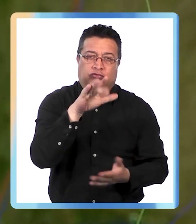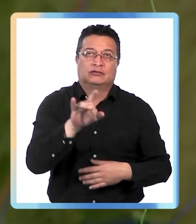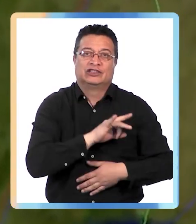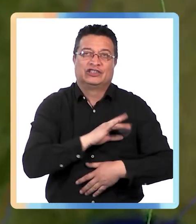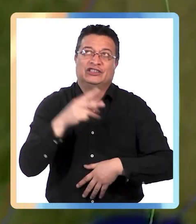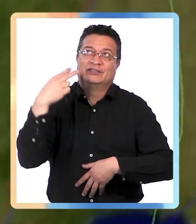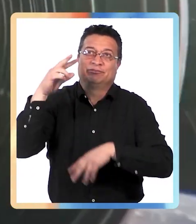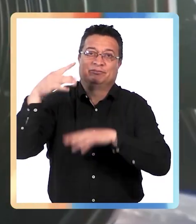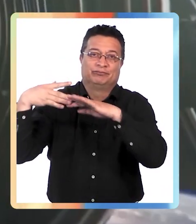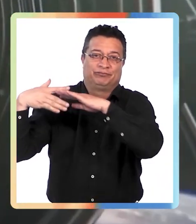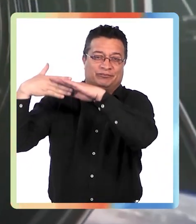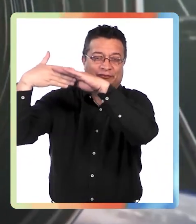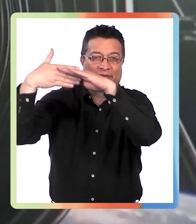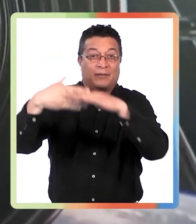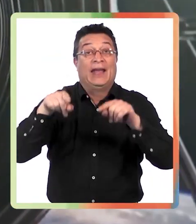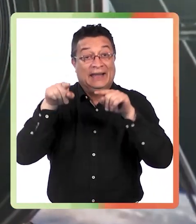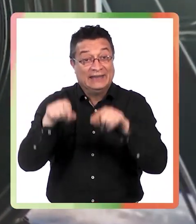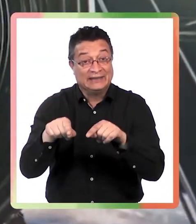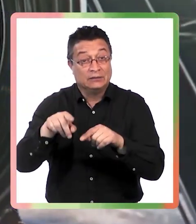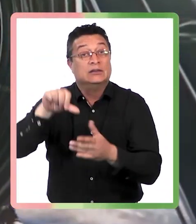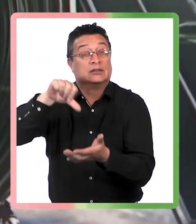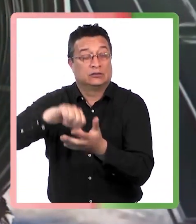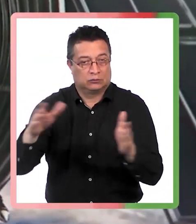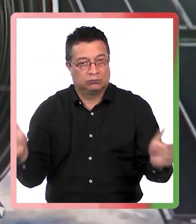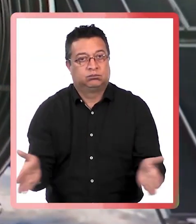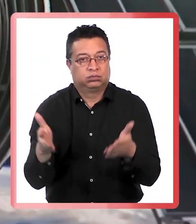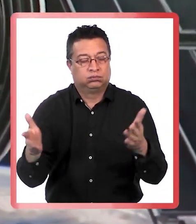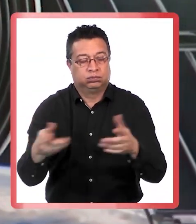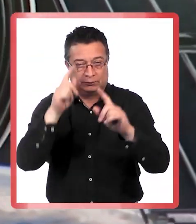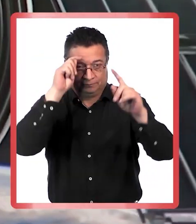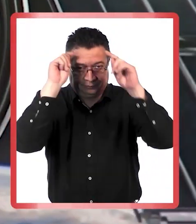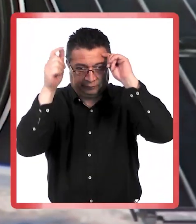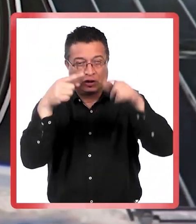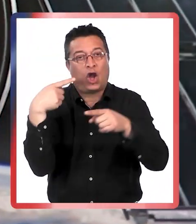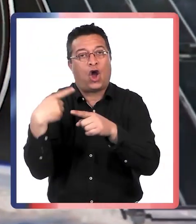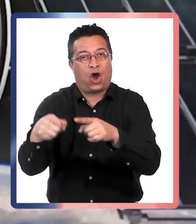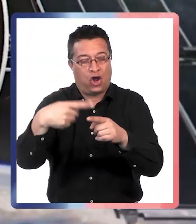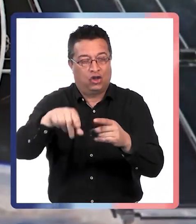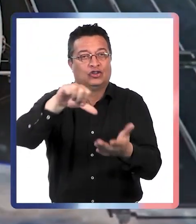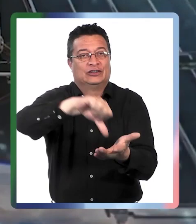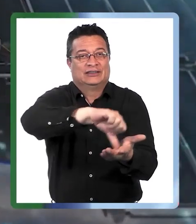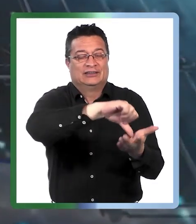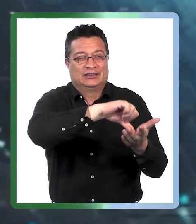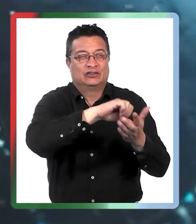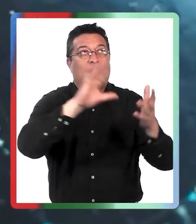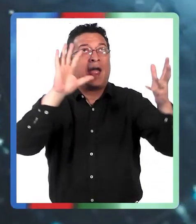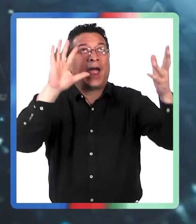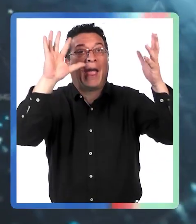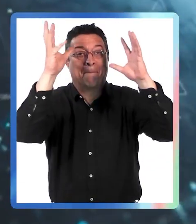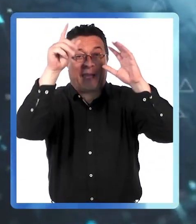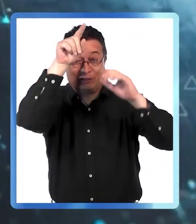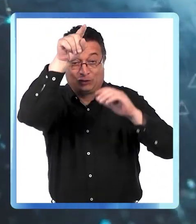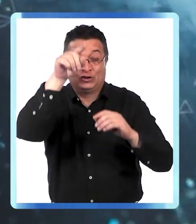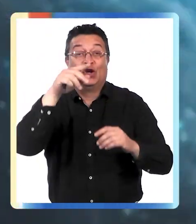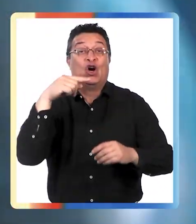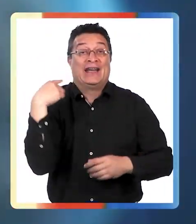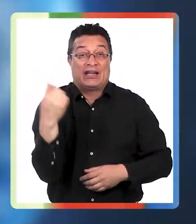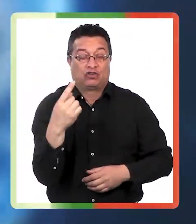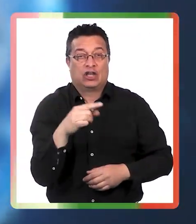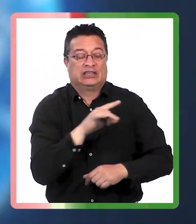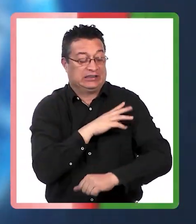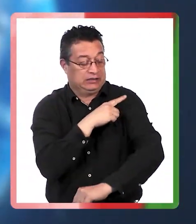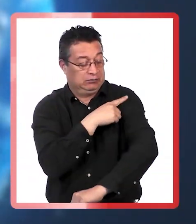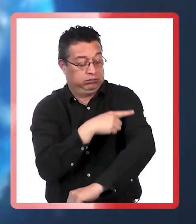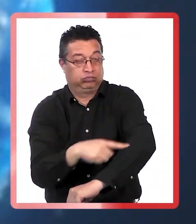chilenos. También este centro impulsará la creación de otros centros espaciales regionales a lo largo de Chile